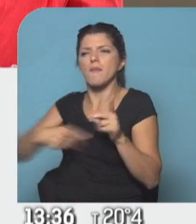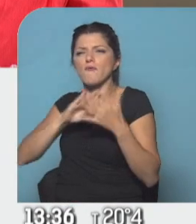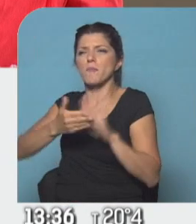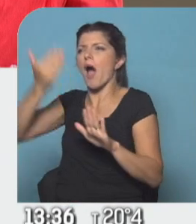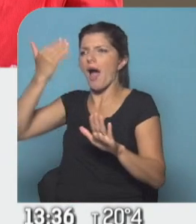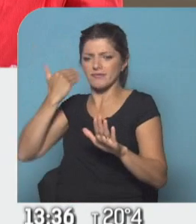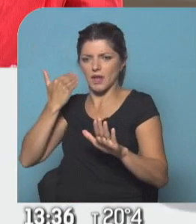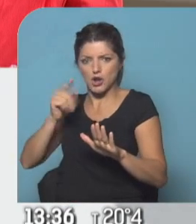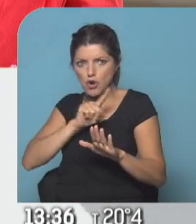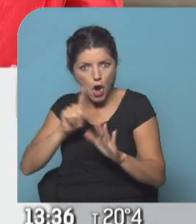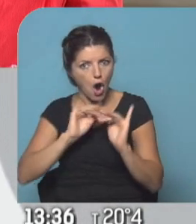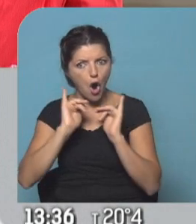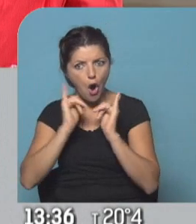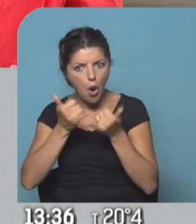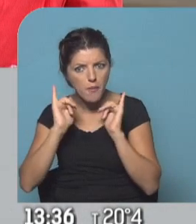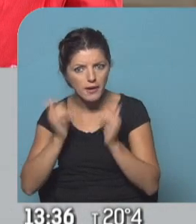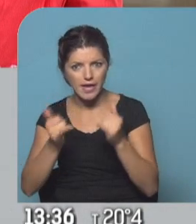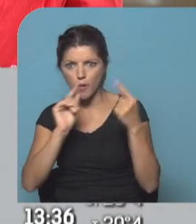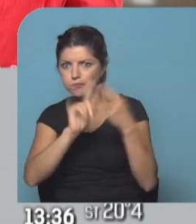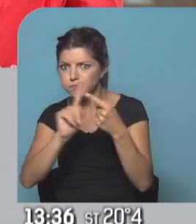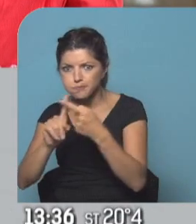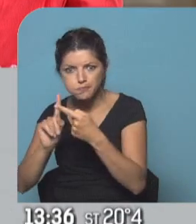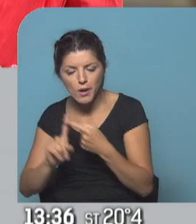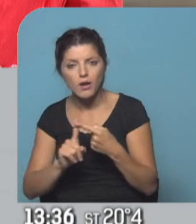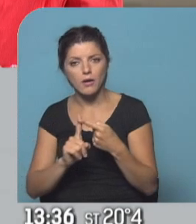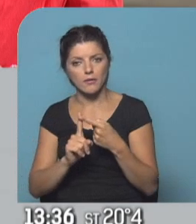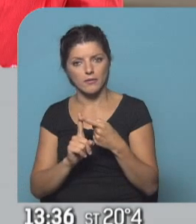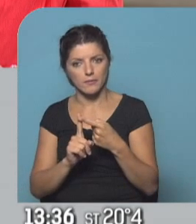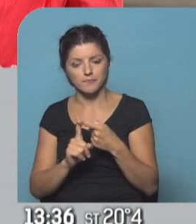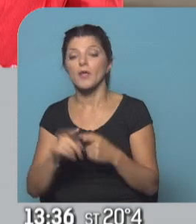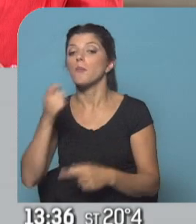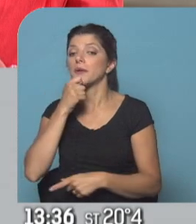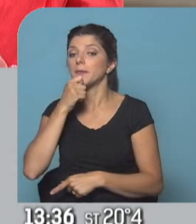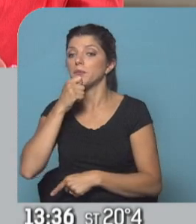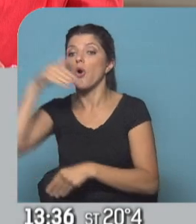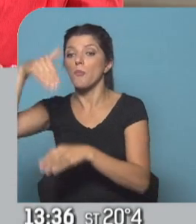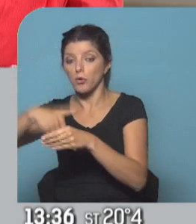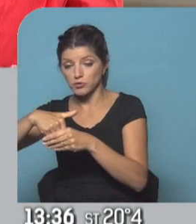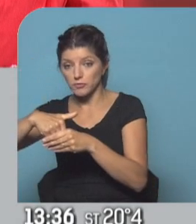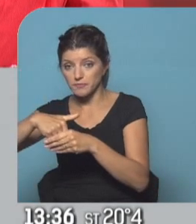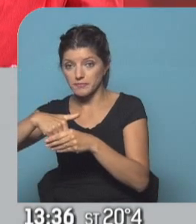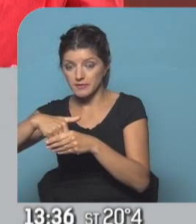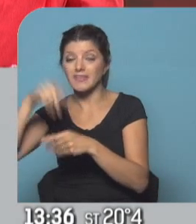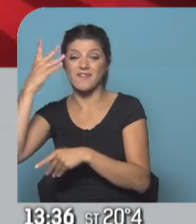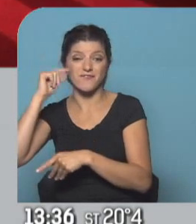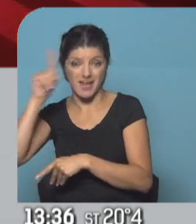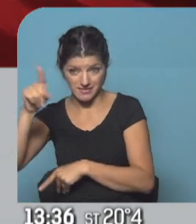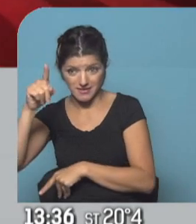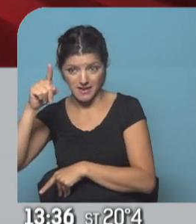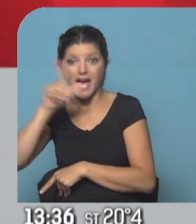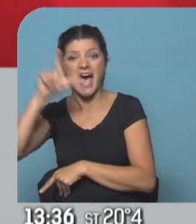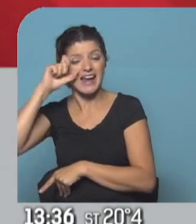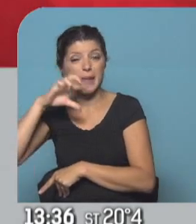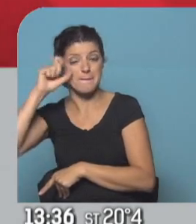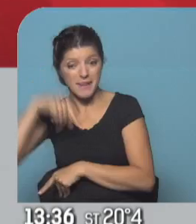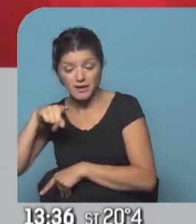jóvenes hiperconectados los que están librando estas batallas. El voto a Le Pen en Francia es un voto joven, el voto a la ultraderecha en Alemania